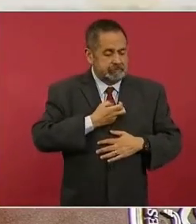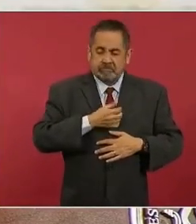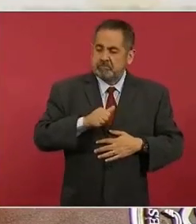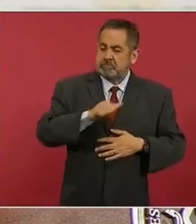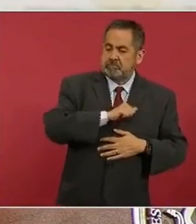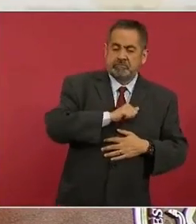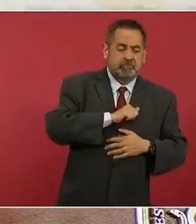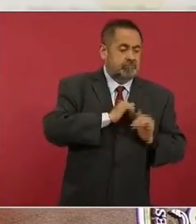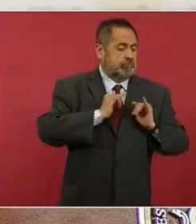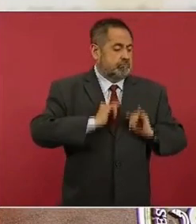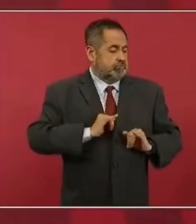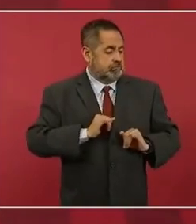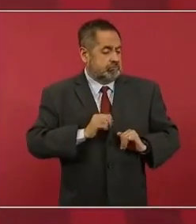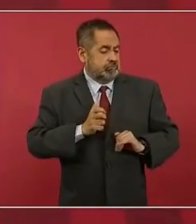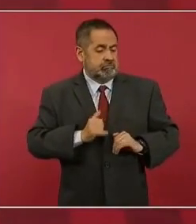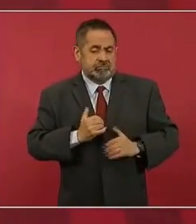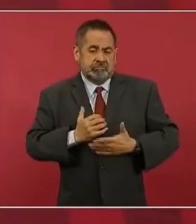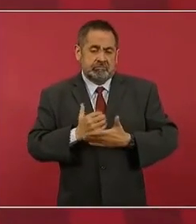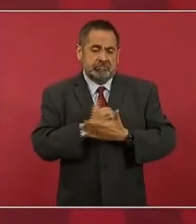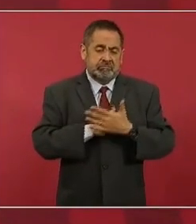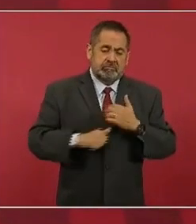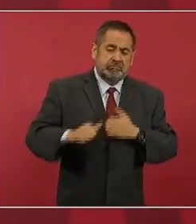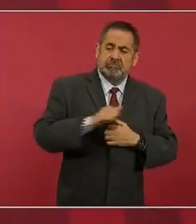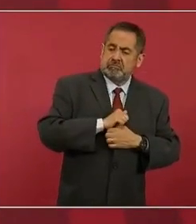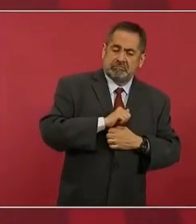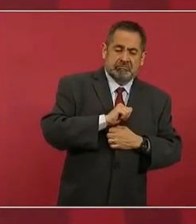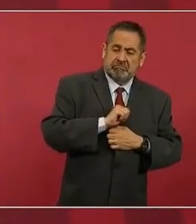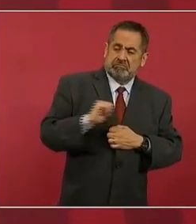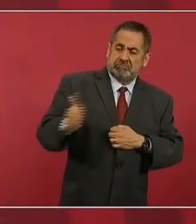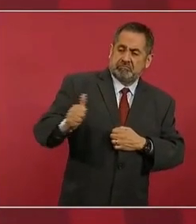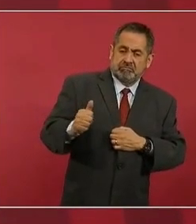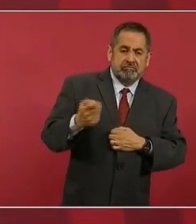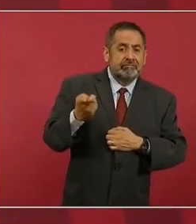individualista, materialista,